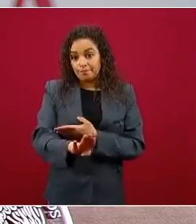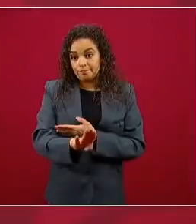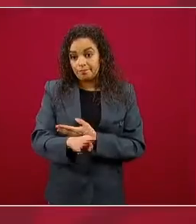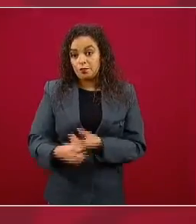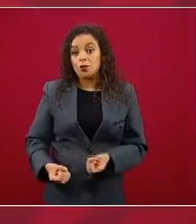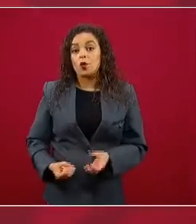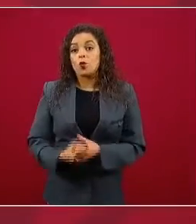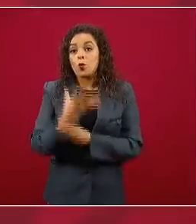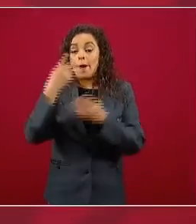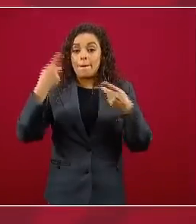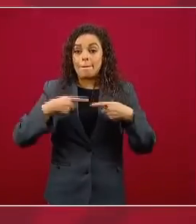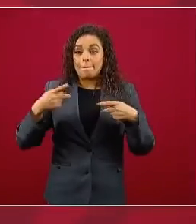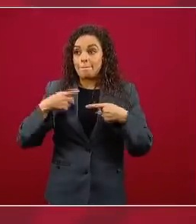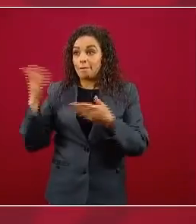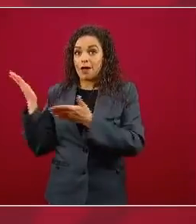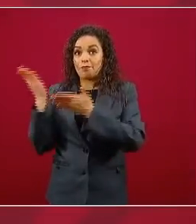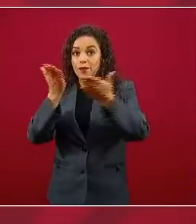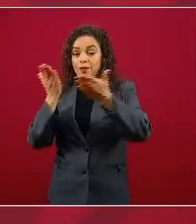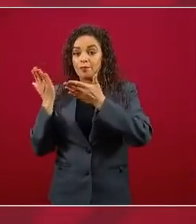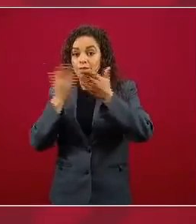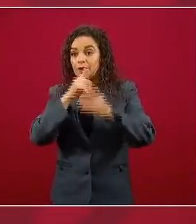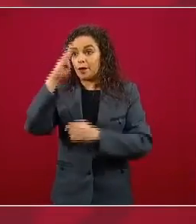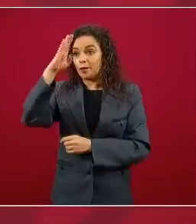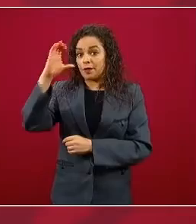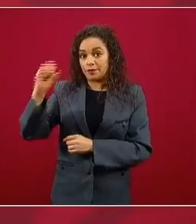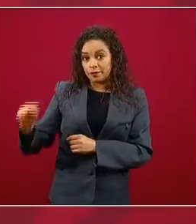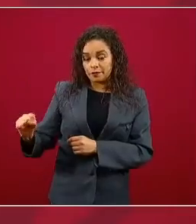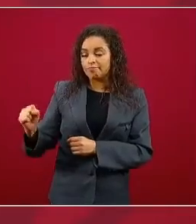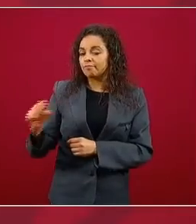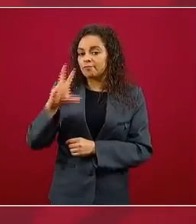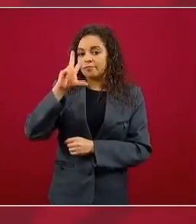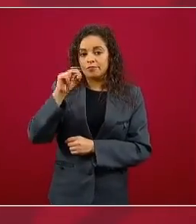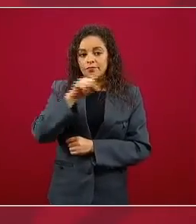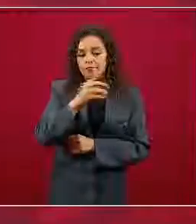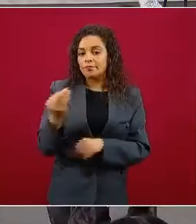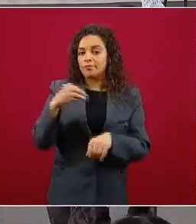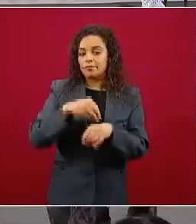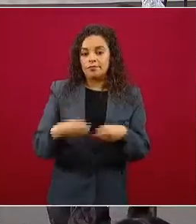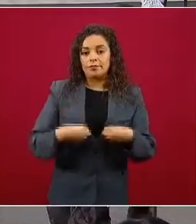migran, que llegan al estado de Baja California Sur, no se ubiquen en zonas de riesgo.